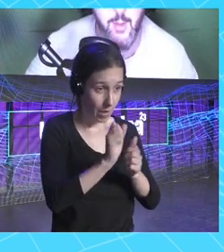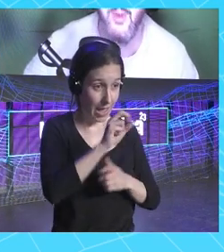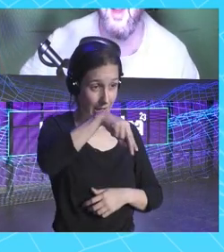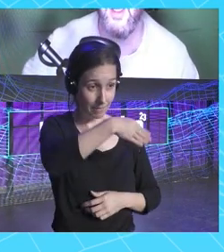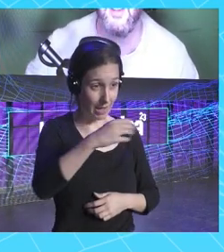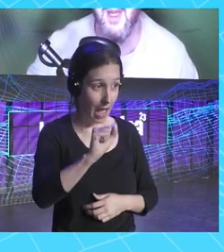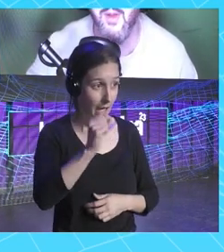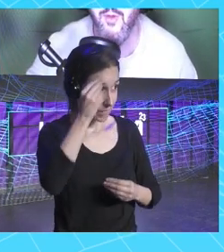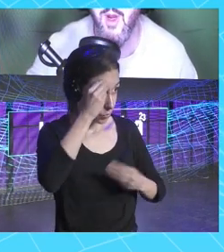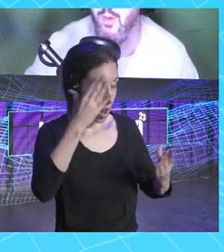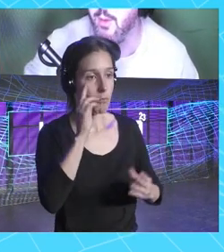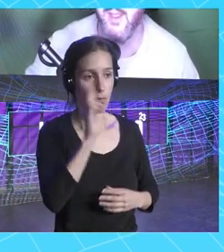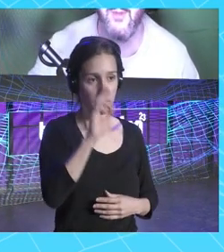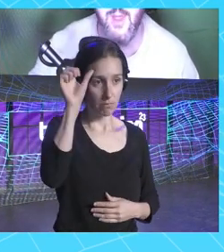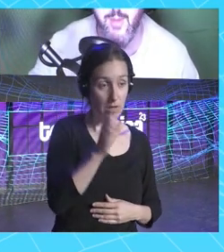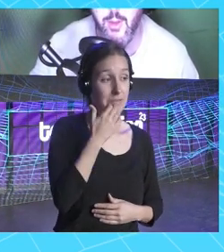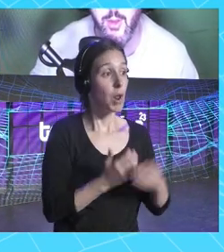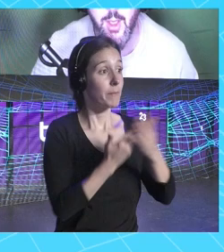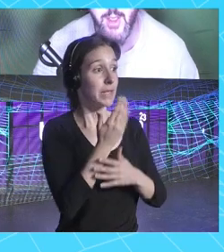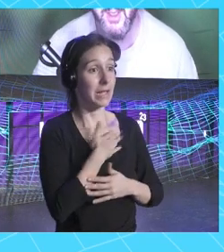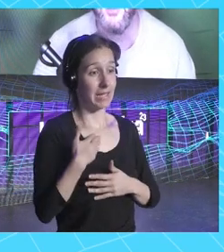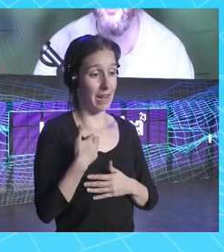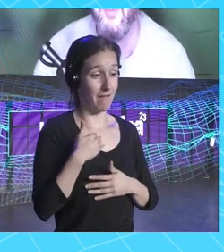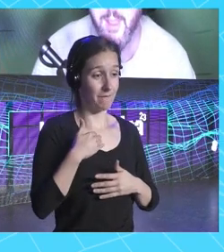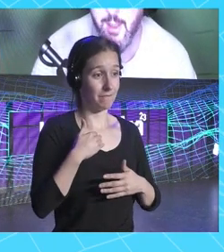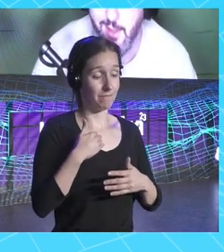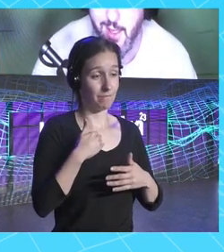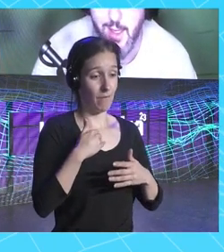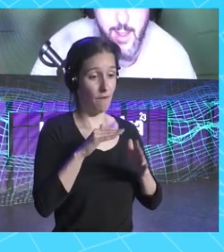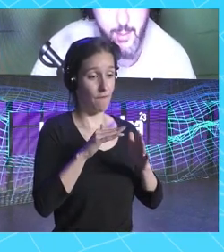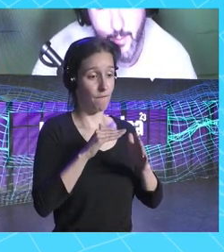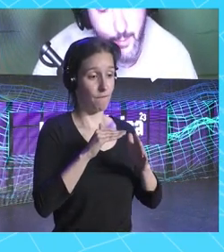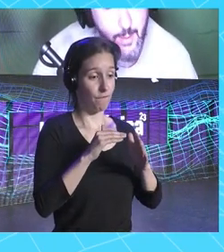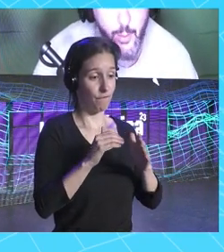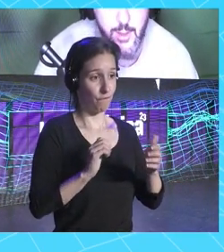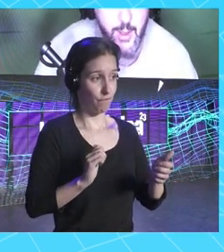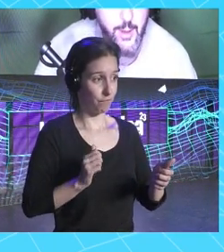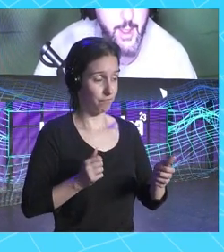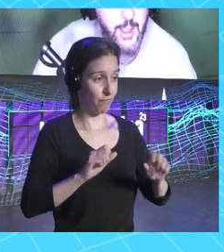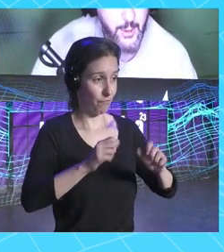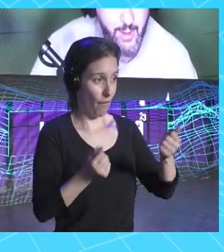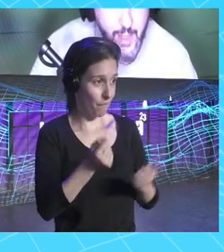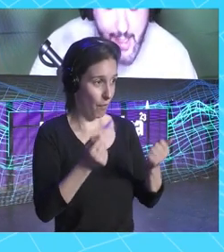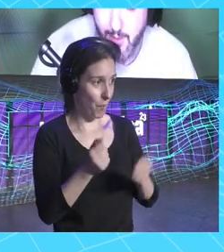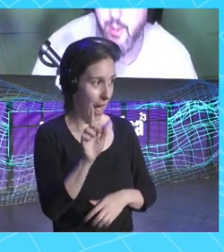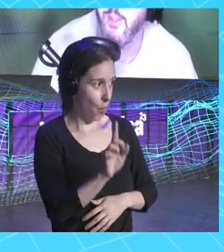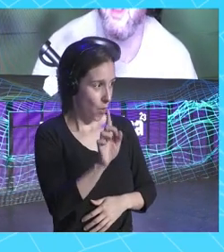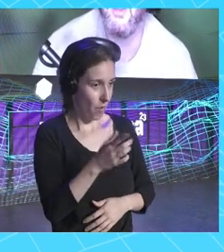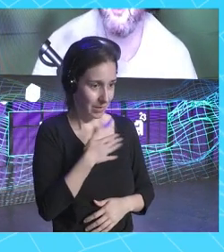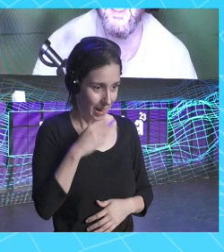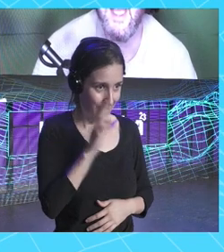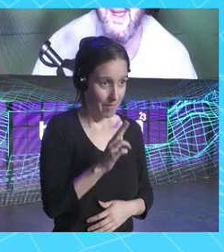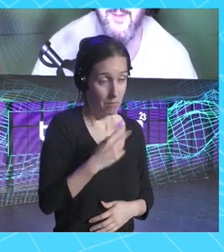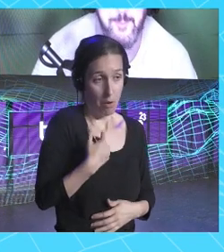virtual por la mañana quieres ver algo de Fórmula 1 que tenemos una piloto que compite en la realidad también puedes verlo si al final lo que os quiero decir